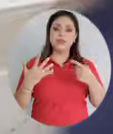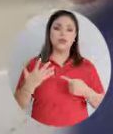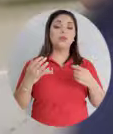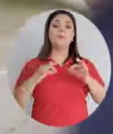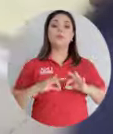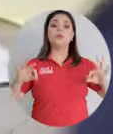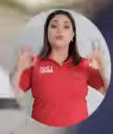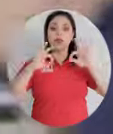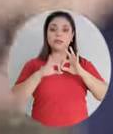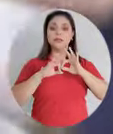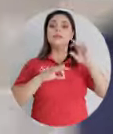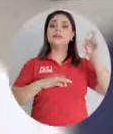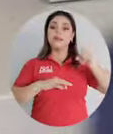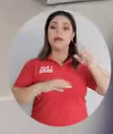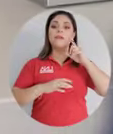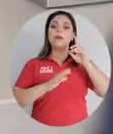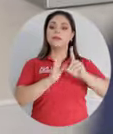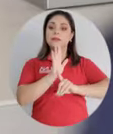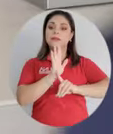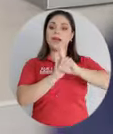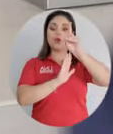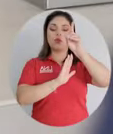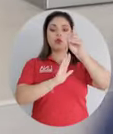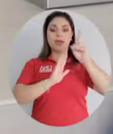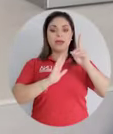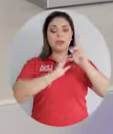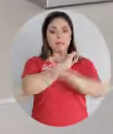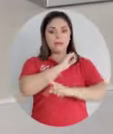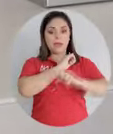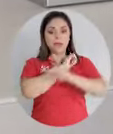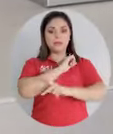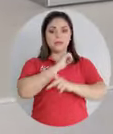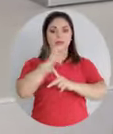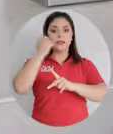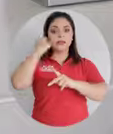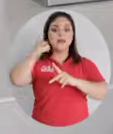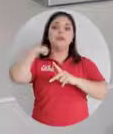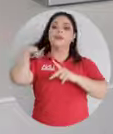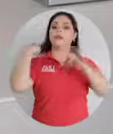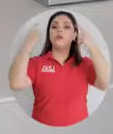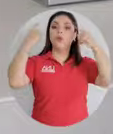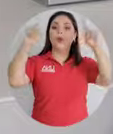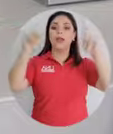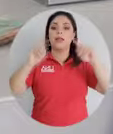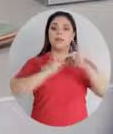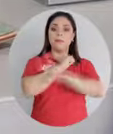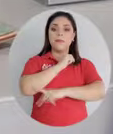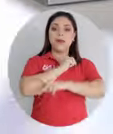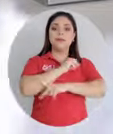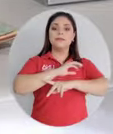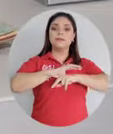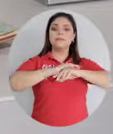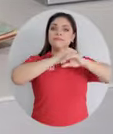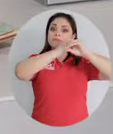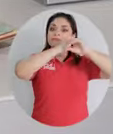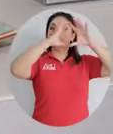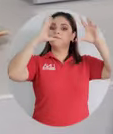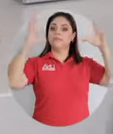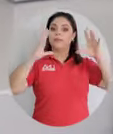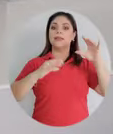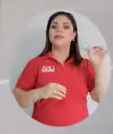digamos, aspectos que han sido importantes para el desarrollo de la ciudadanía y de un imaginario